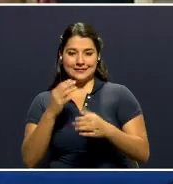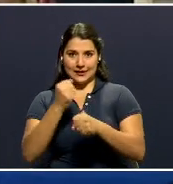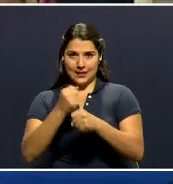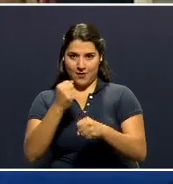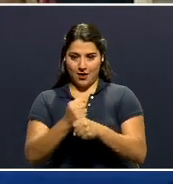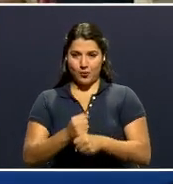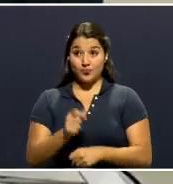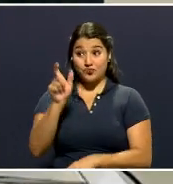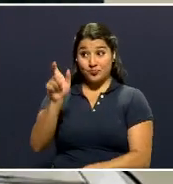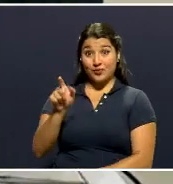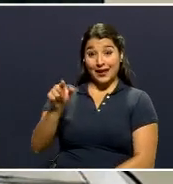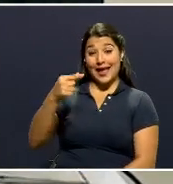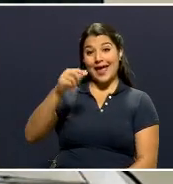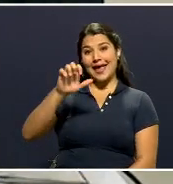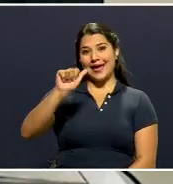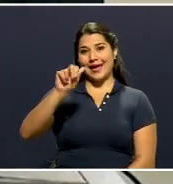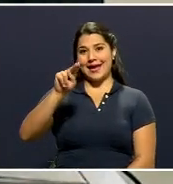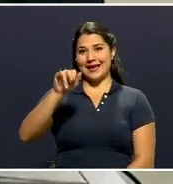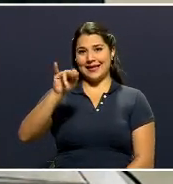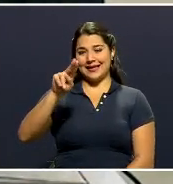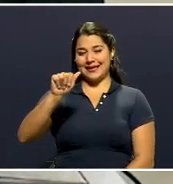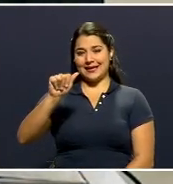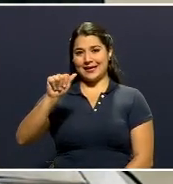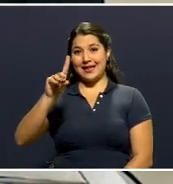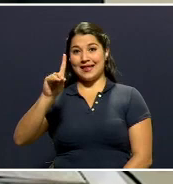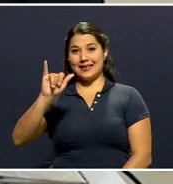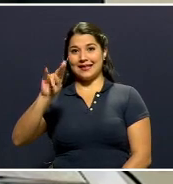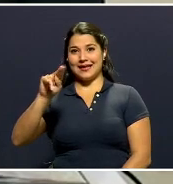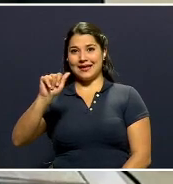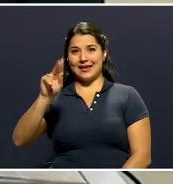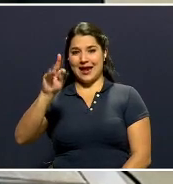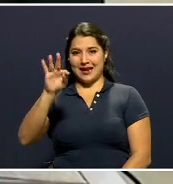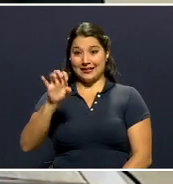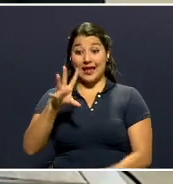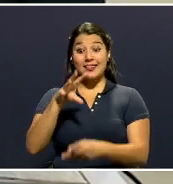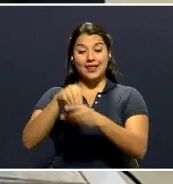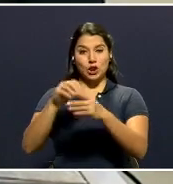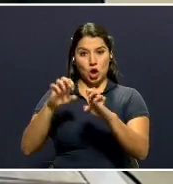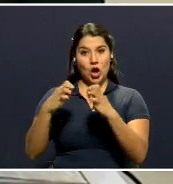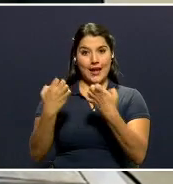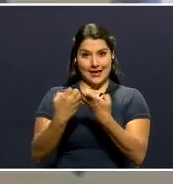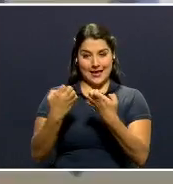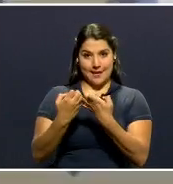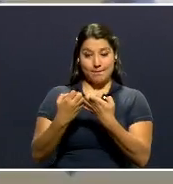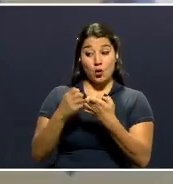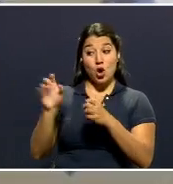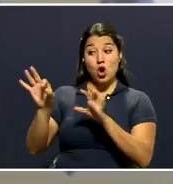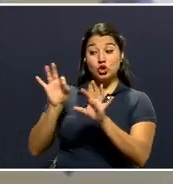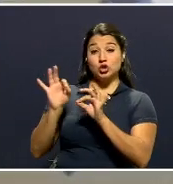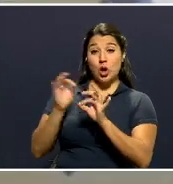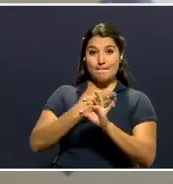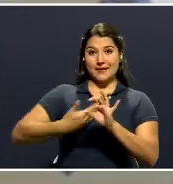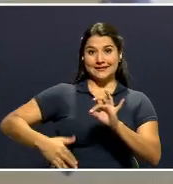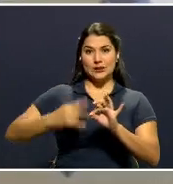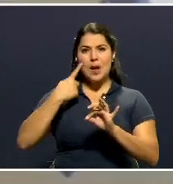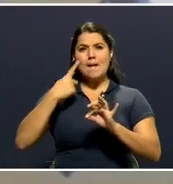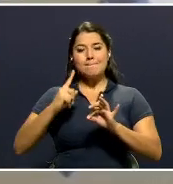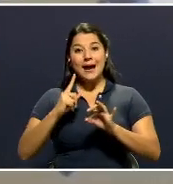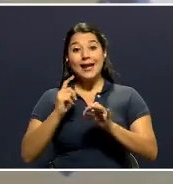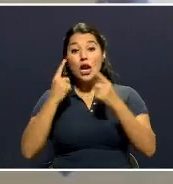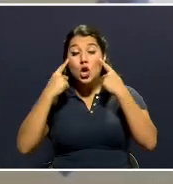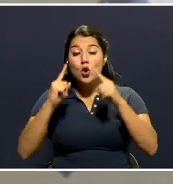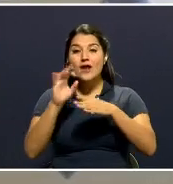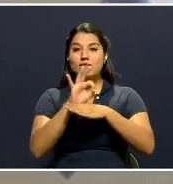La ministra de Trabajo, Yanina Dinarte, formará parte del equipo nombrado por el presidente para ordenar y transparentar el funcionamiento del Ministerio